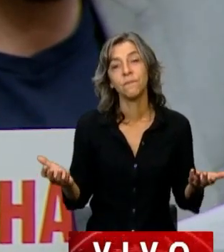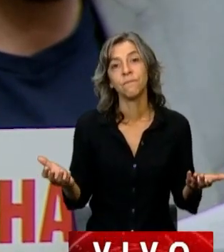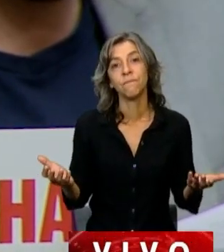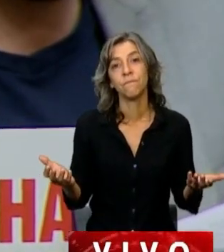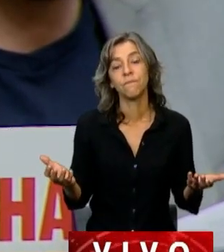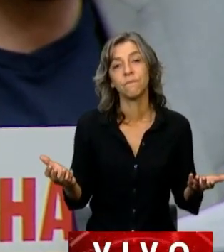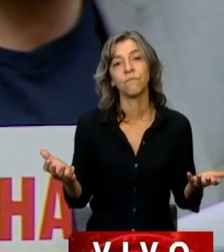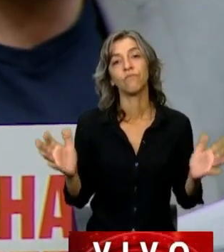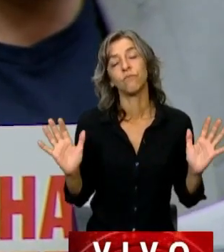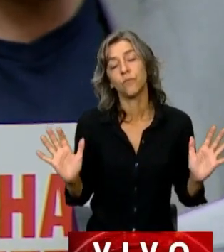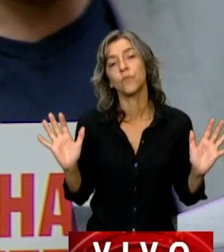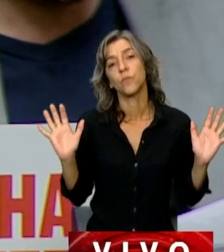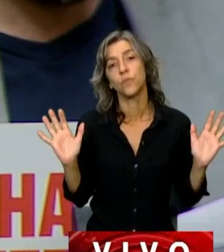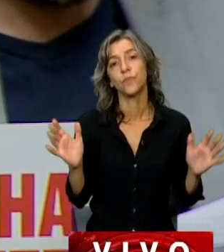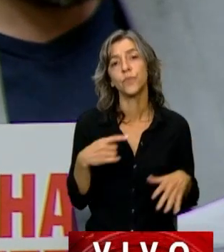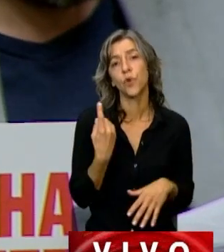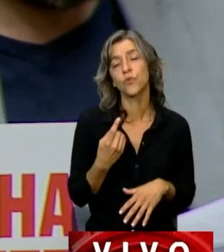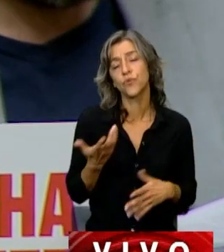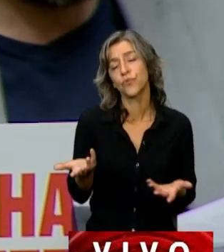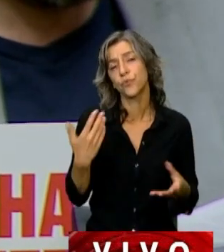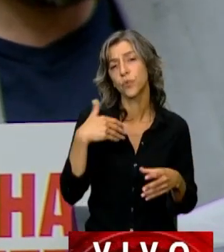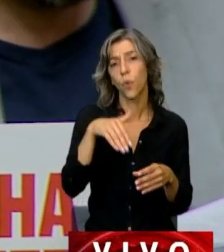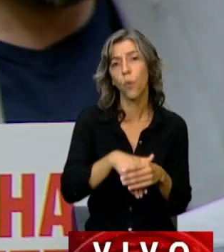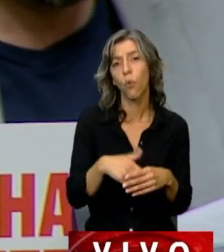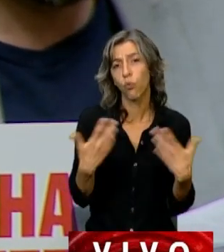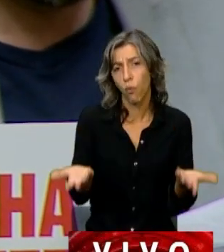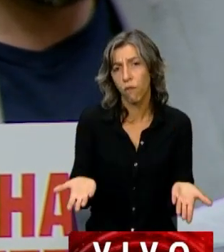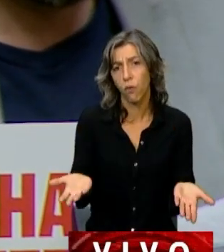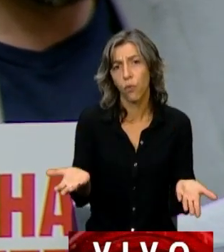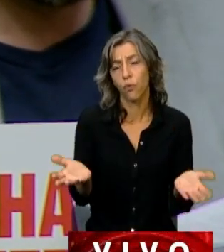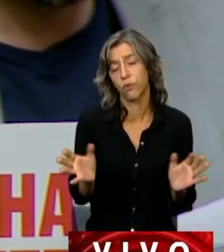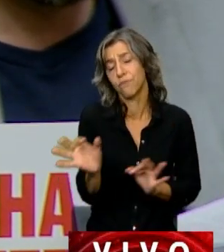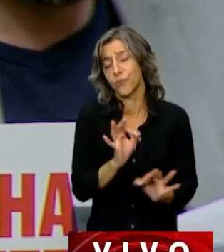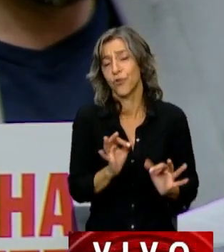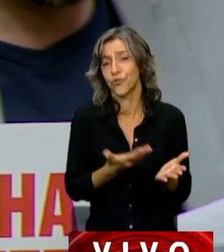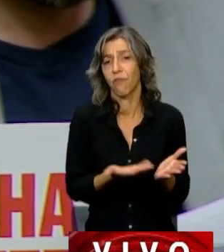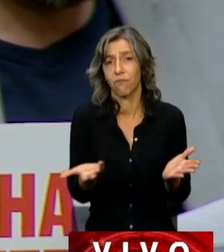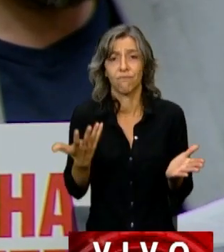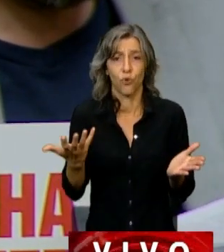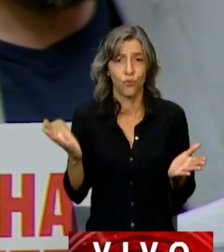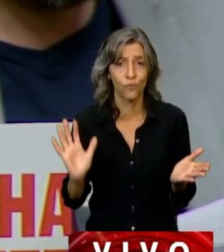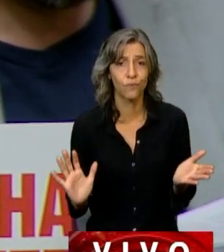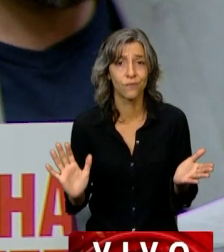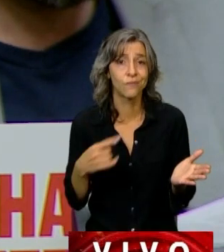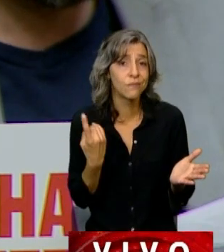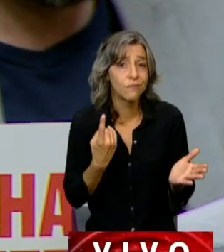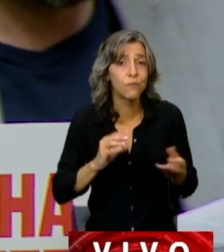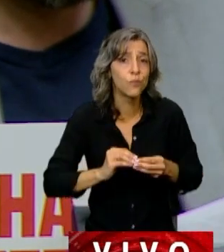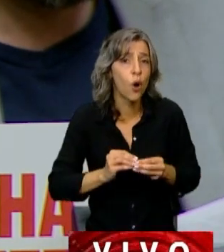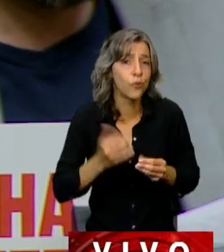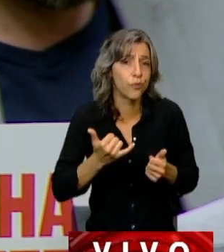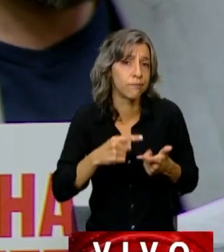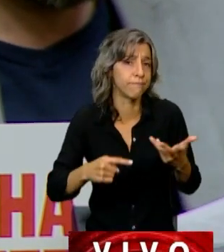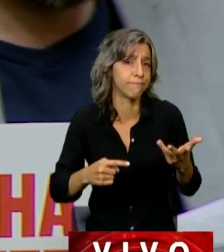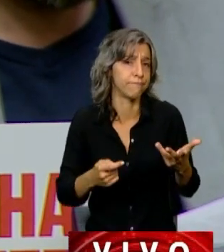supuesto, ratificar que vamos a votar a favor de este proyecto, porque las razones son muy sencillas.